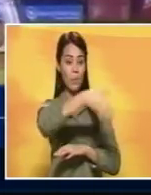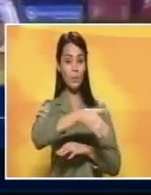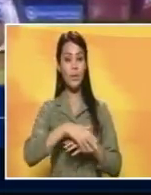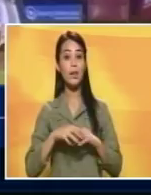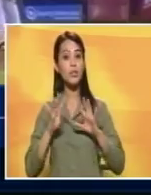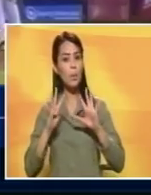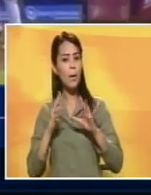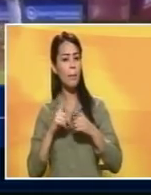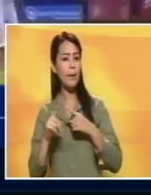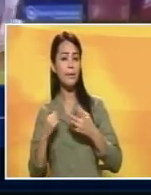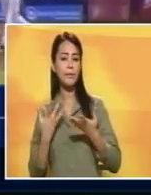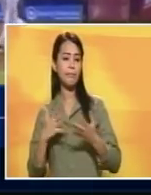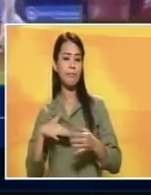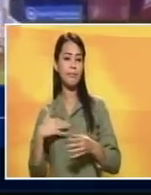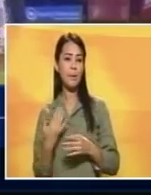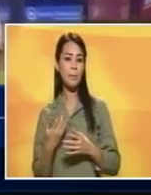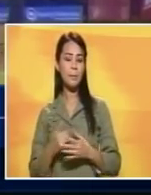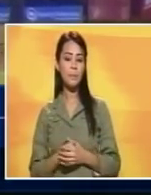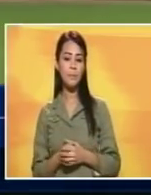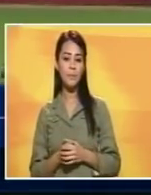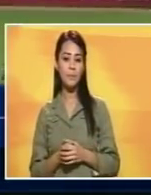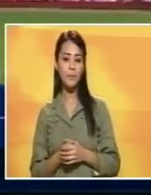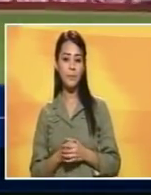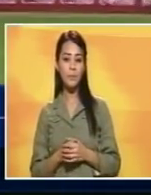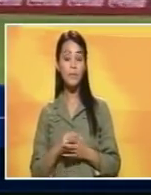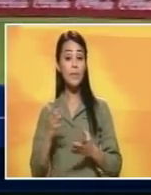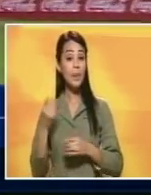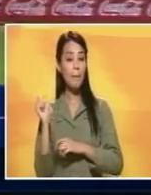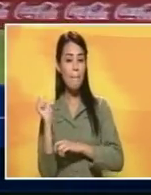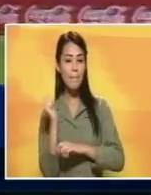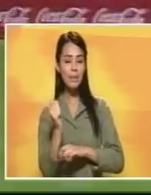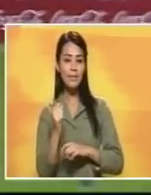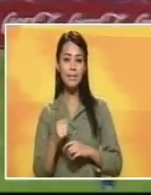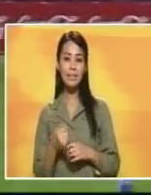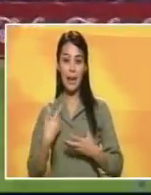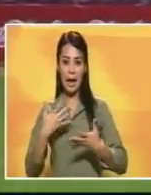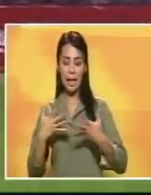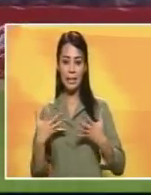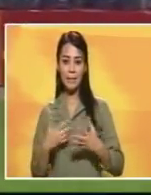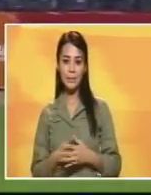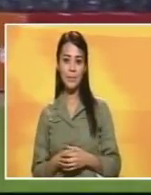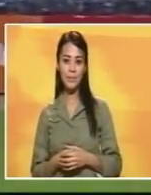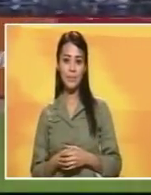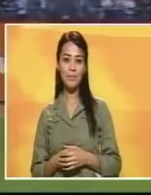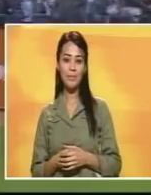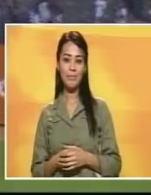pero no les alcanzó. John Lamb fue el pitcher ganador y Seth Frankoff cargó con la derrota.